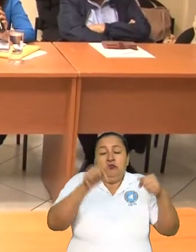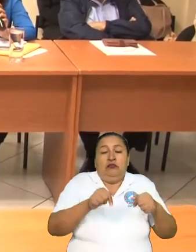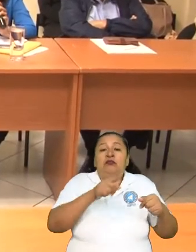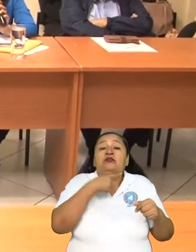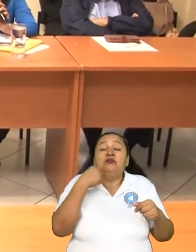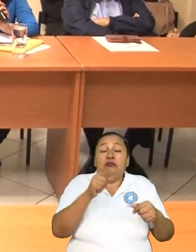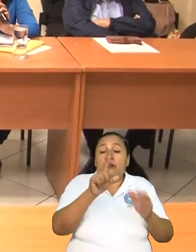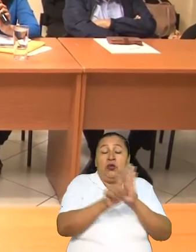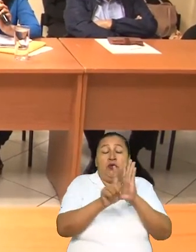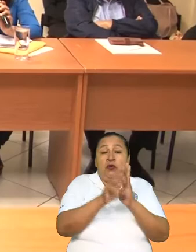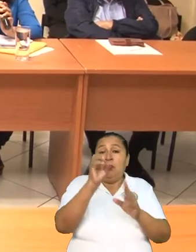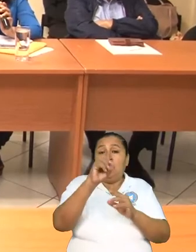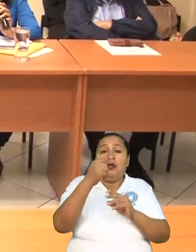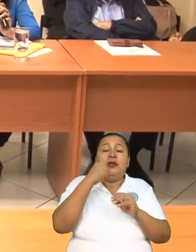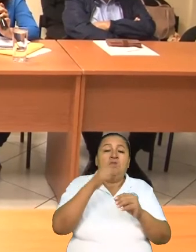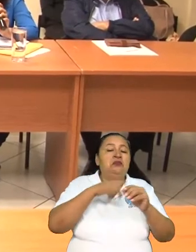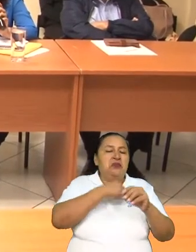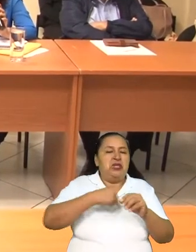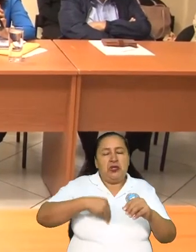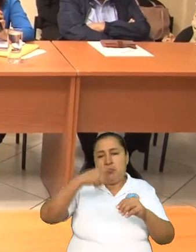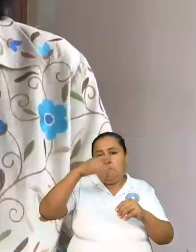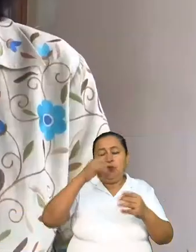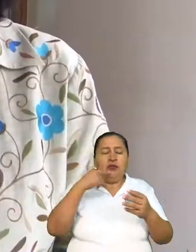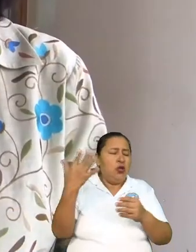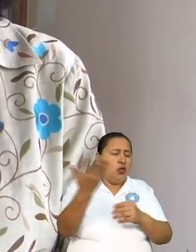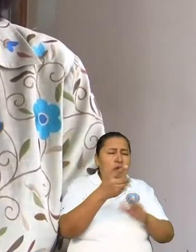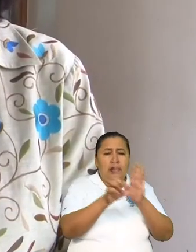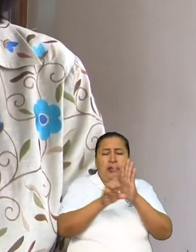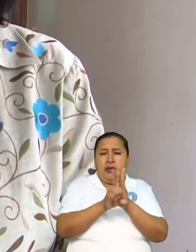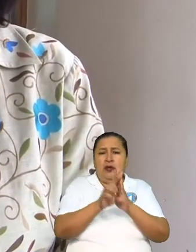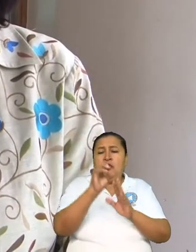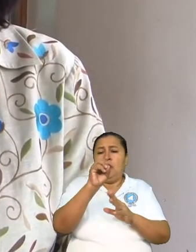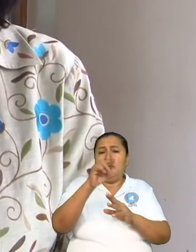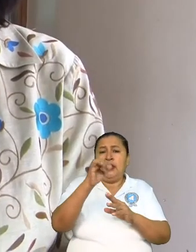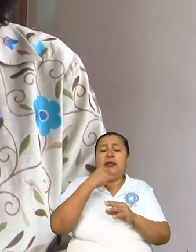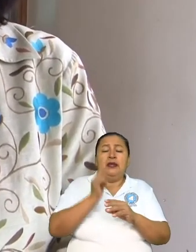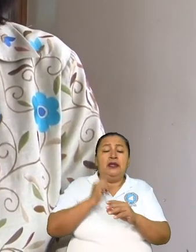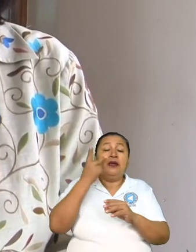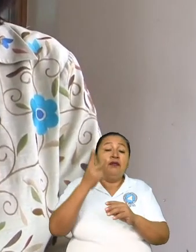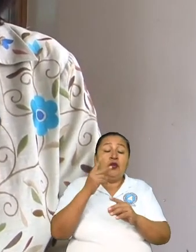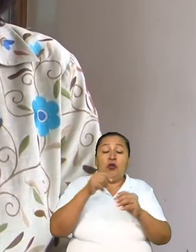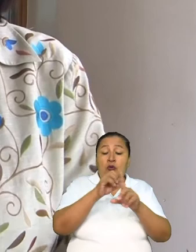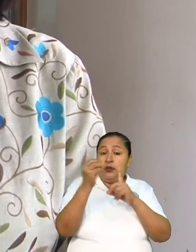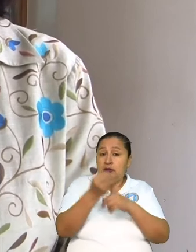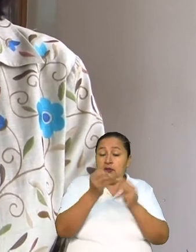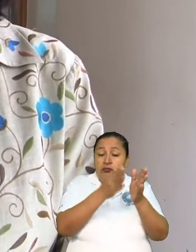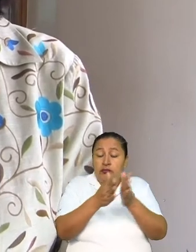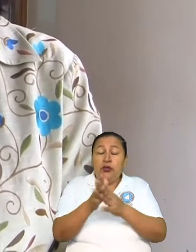ley orgánica del Ministerio Público, la ley orgánica, todas las leyes orgánicas, pues, que tienen que ver con la organización